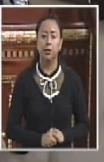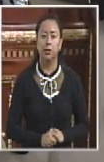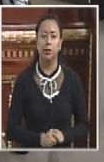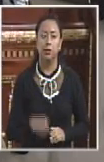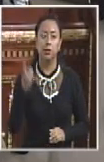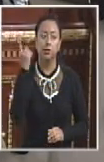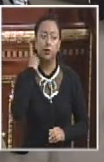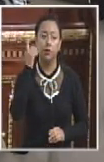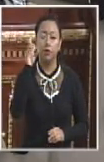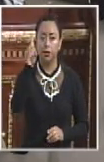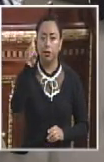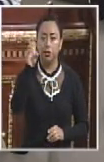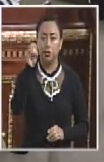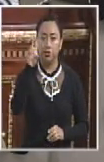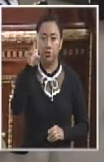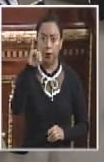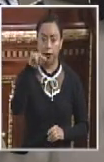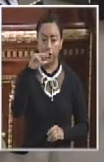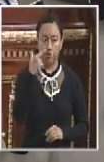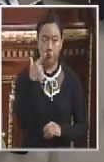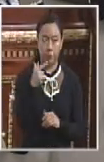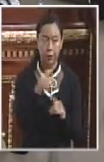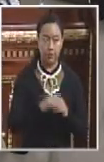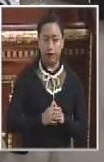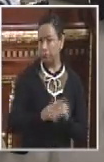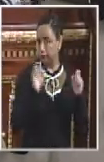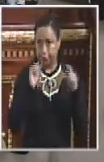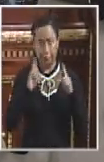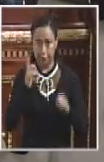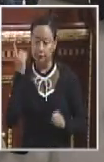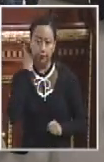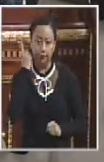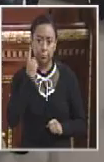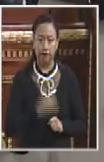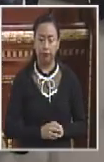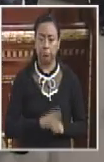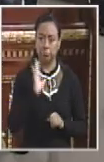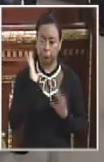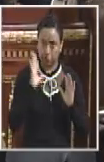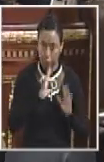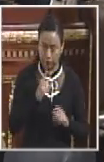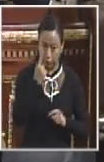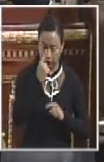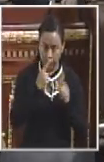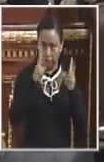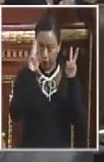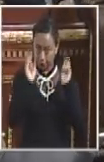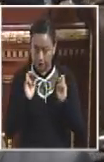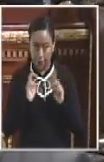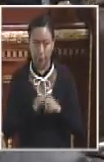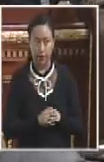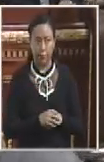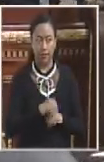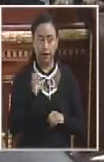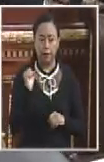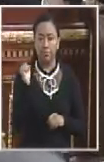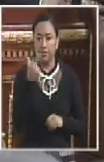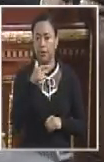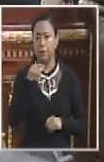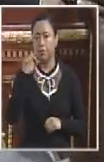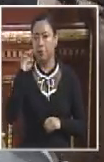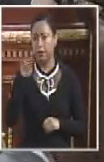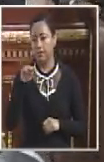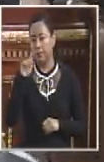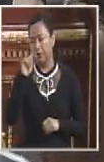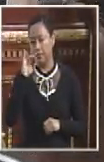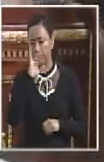Diputado Federico Dorin. En el mismo sentido que el diputado Gaviño, hay un precedente de un tema respecto de un magistrado que todos recordamos que